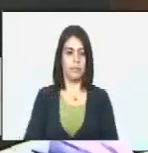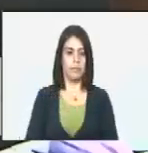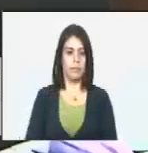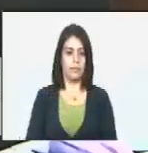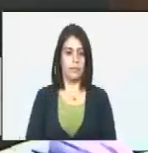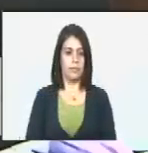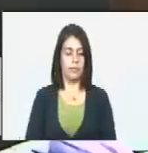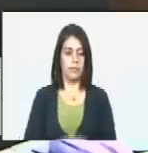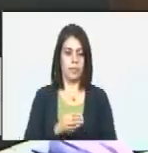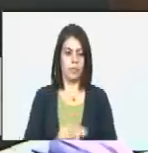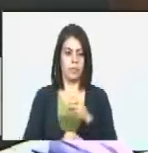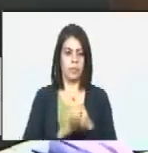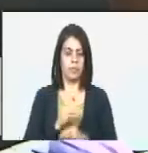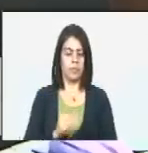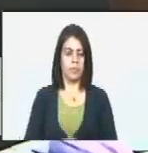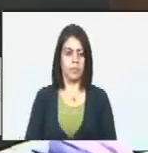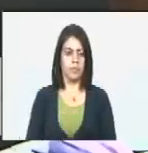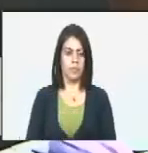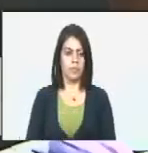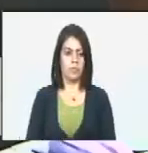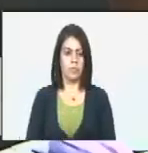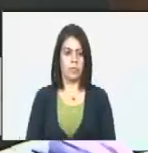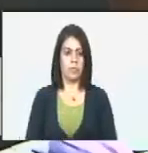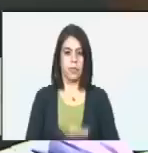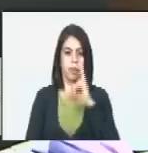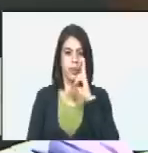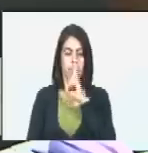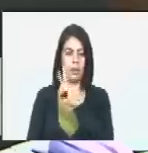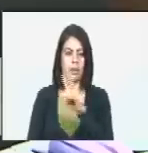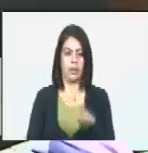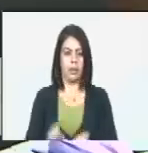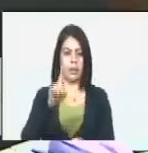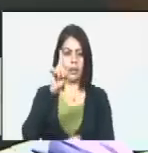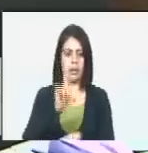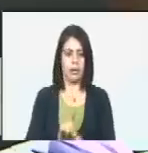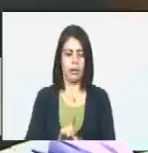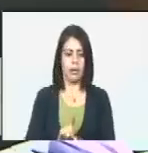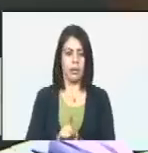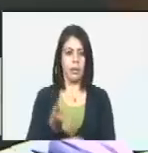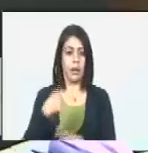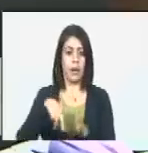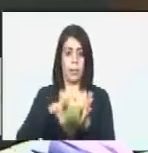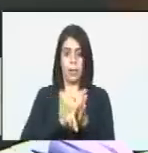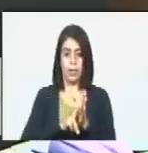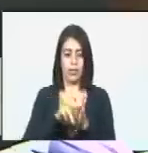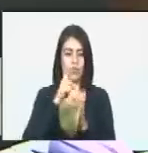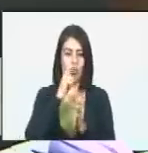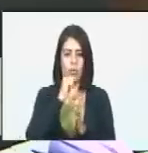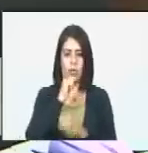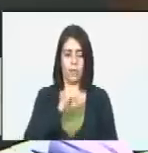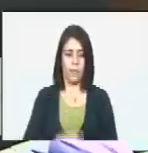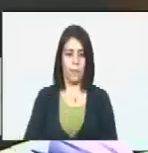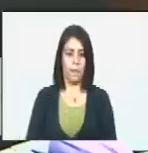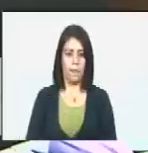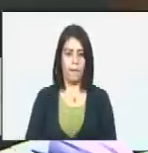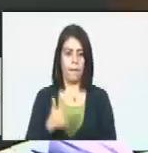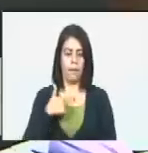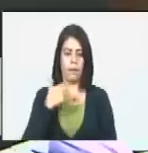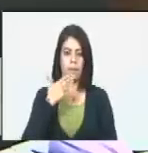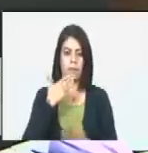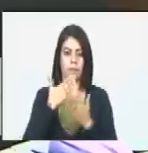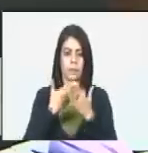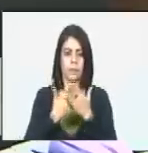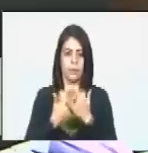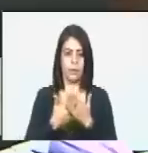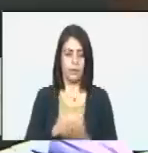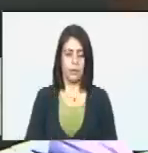hacerse mujer única e irrepetible. Yo agradezco